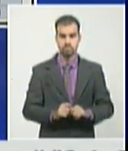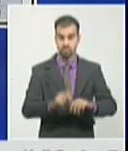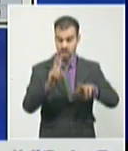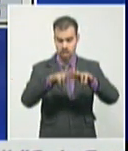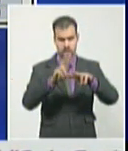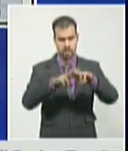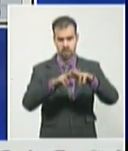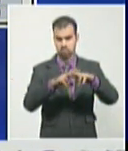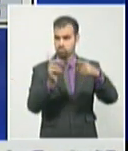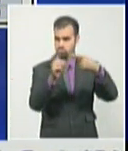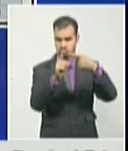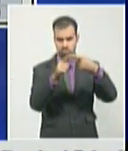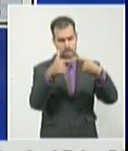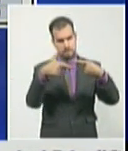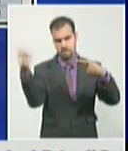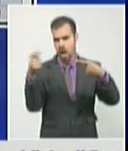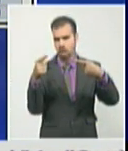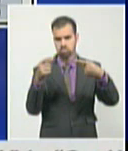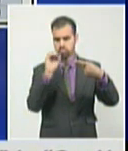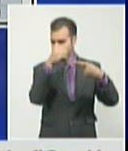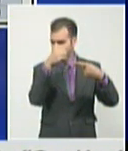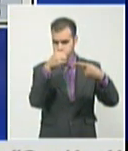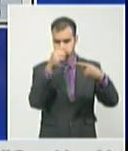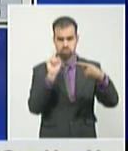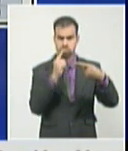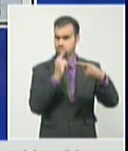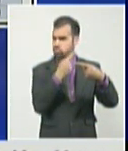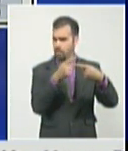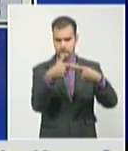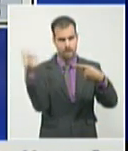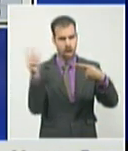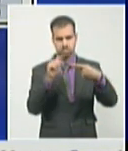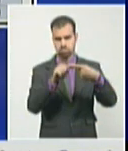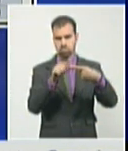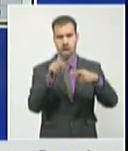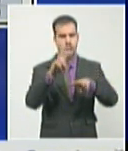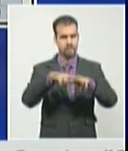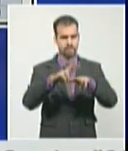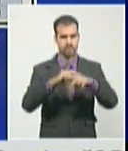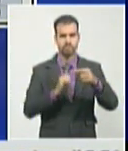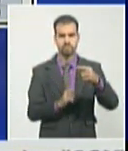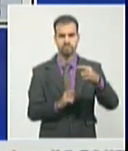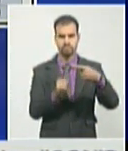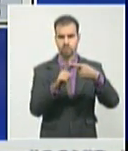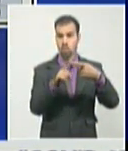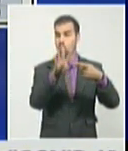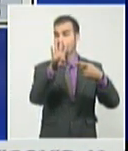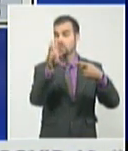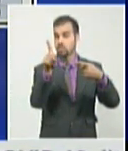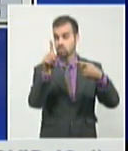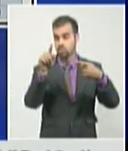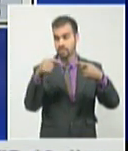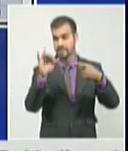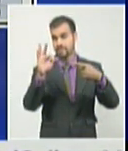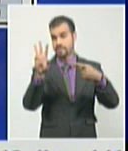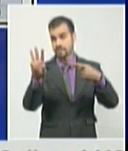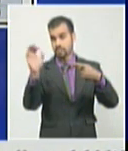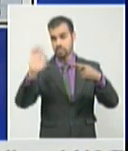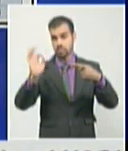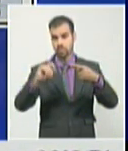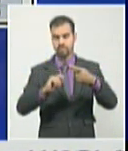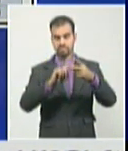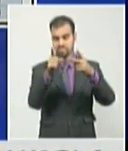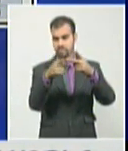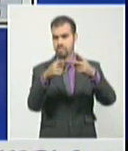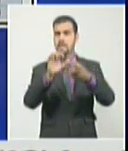y mayor estamos hablando del 41 3% matanzas que además